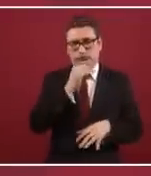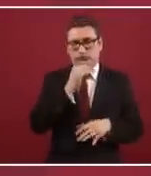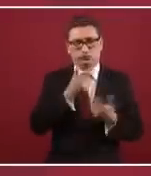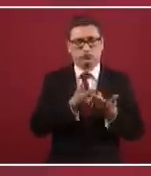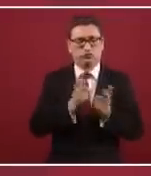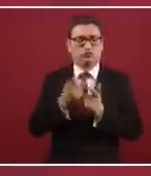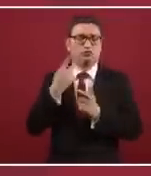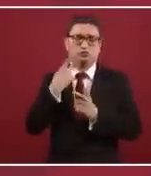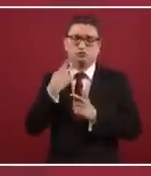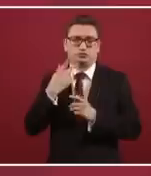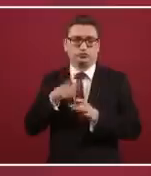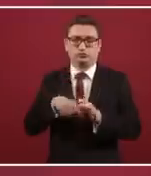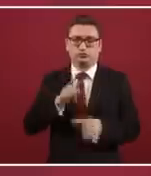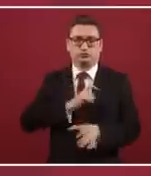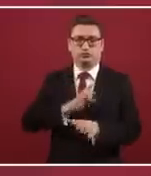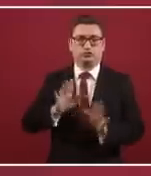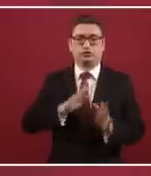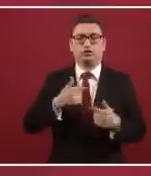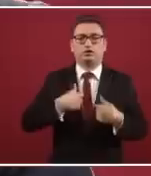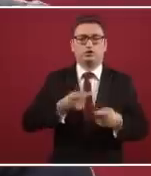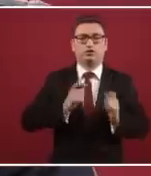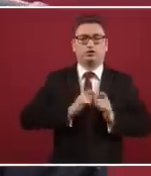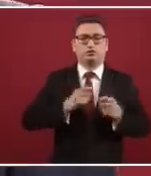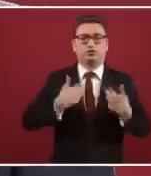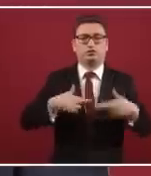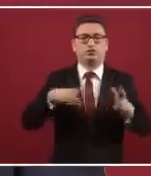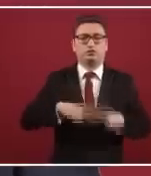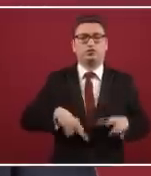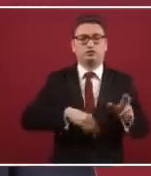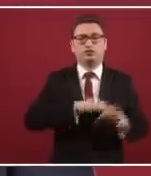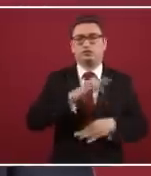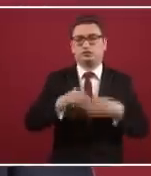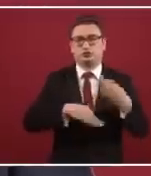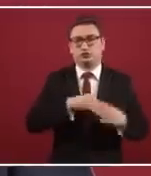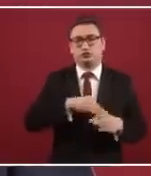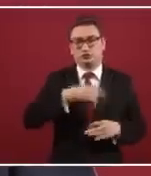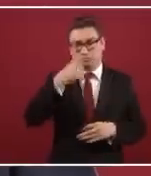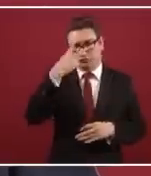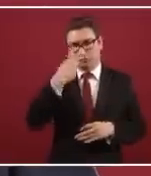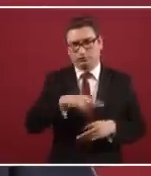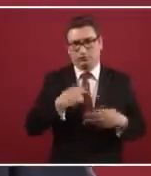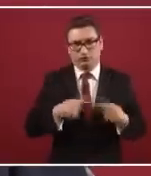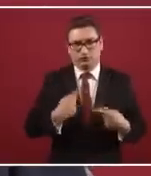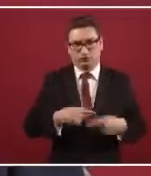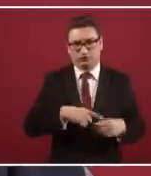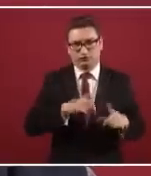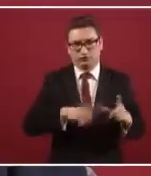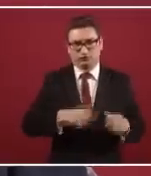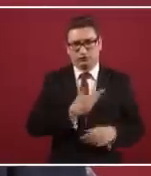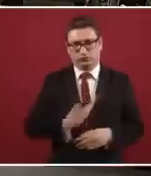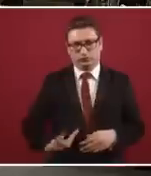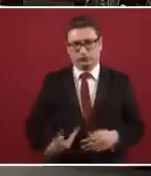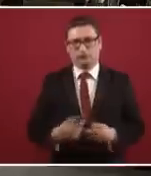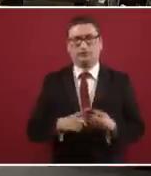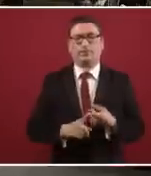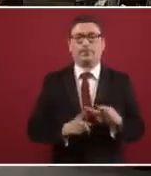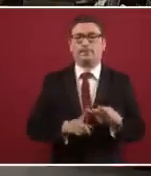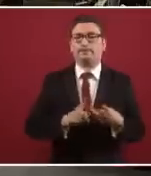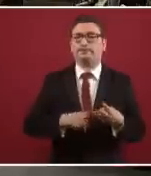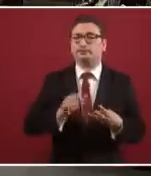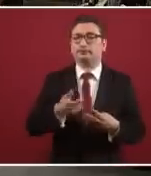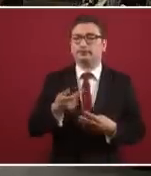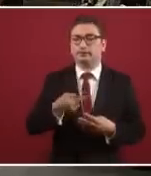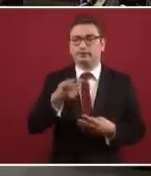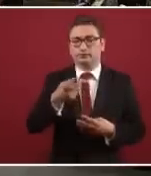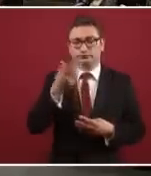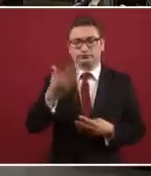partido. Soy el representante de todos los mexicanos. ¿Y sobre el uso de servidores de la nación al interior